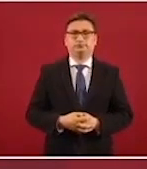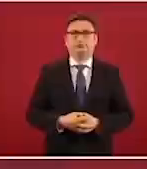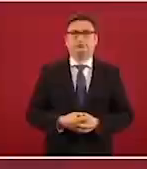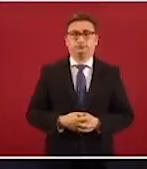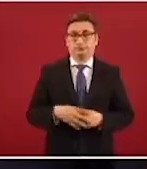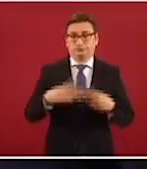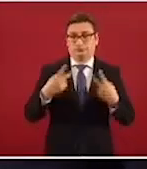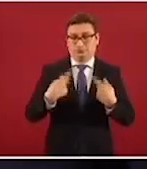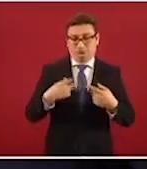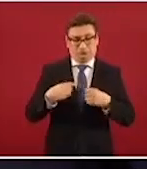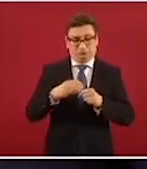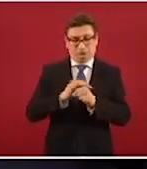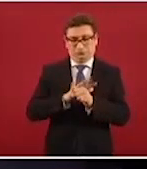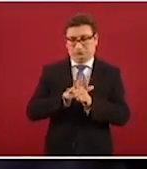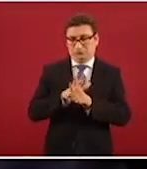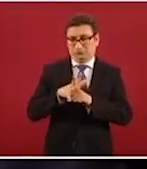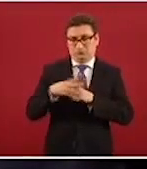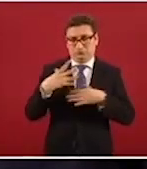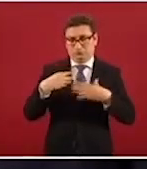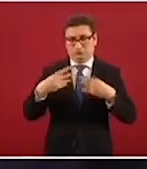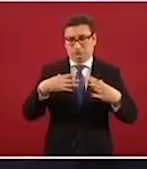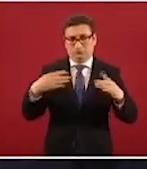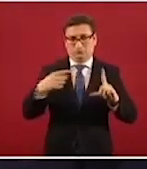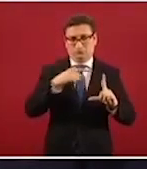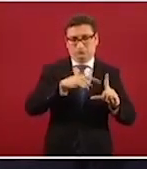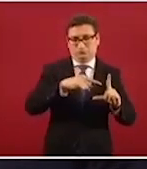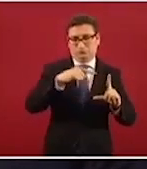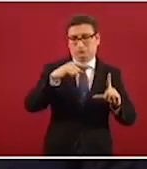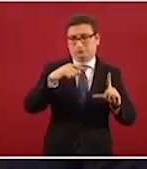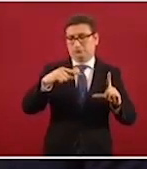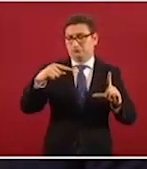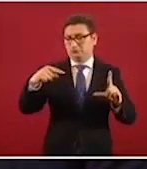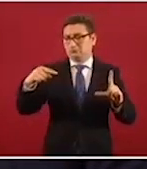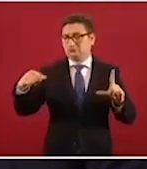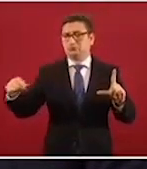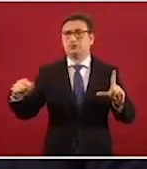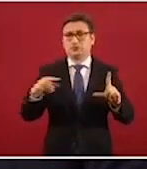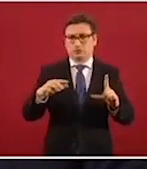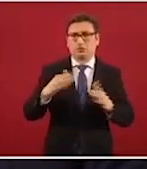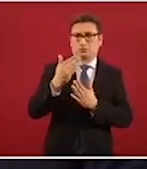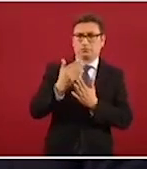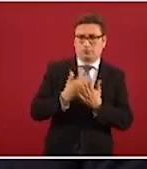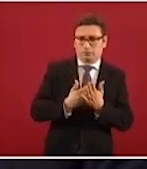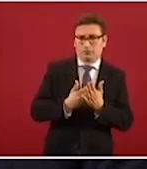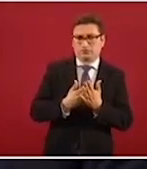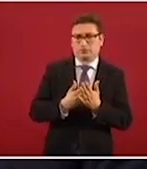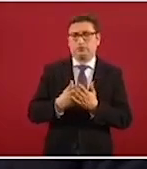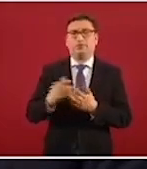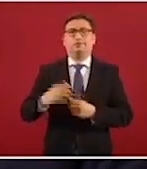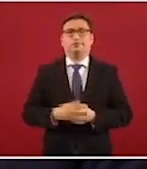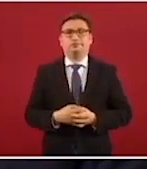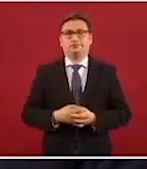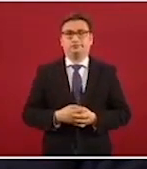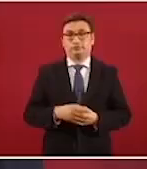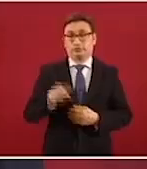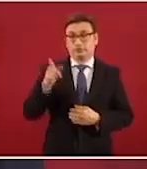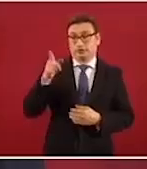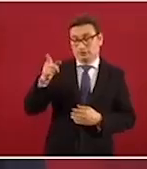afectados por la epidemia más baja después de la